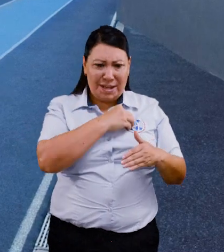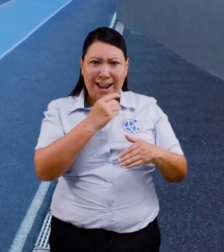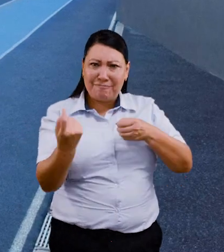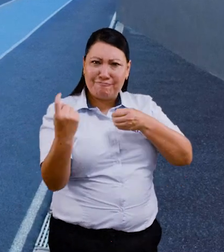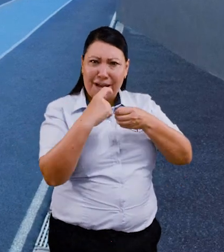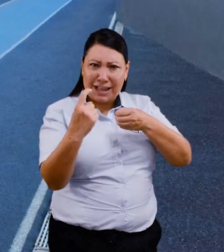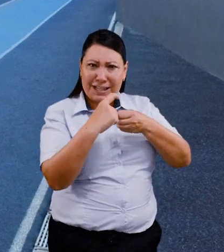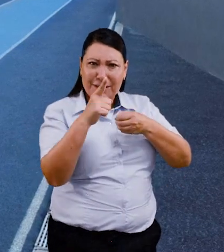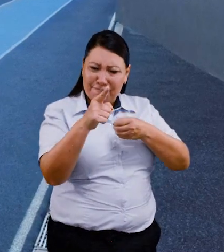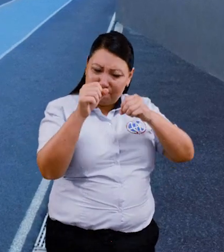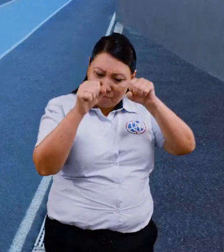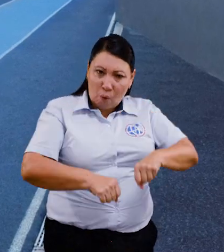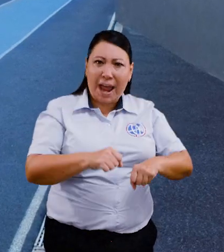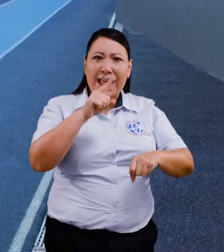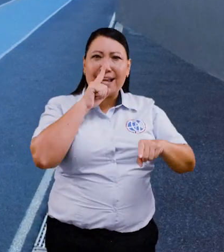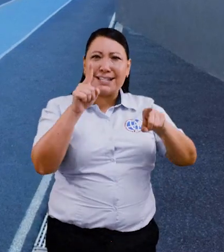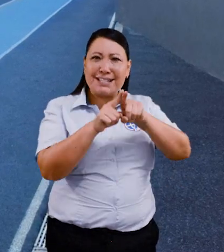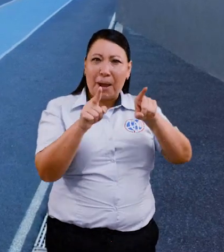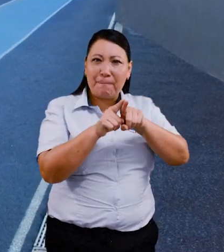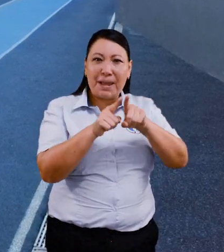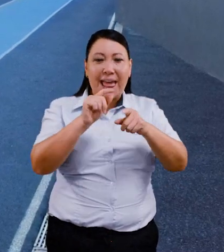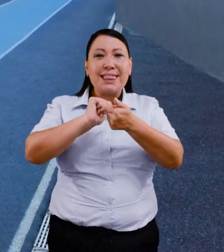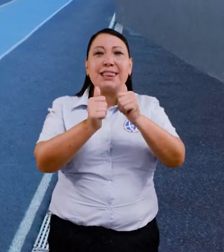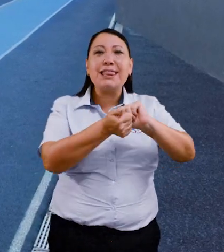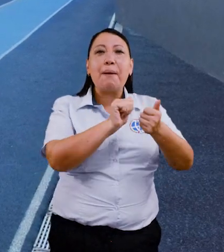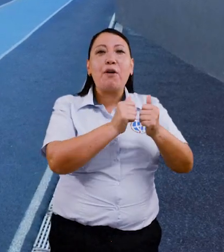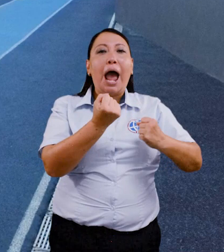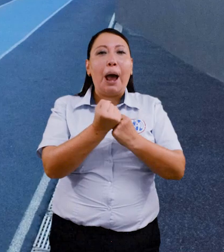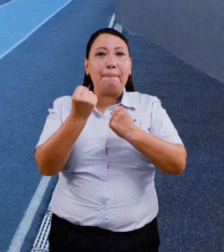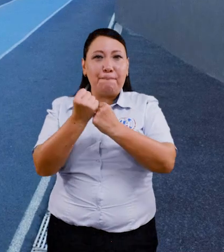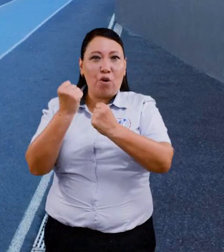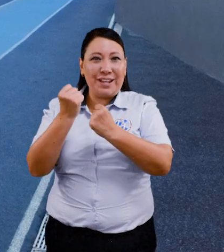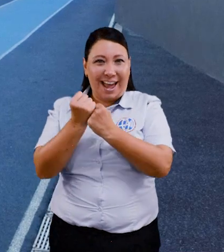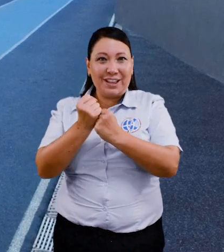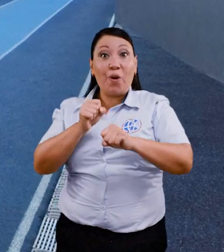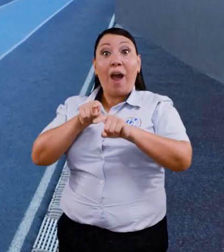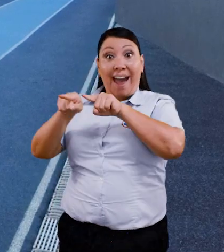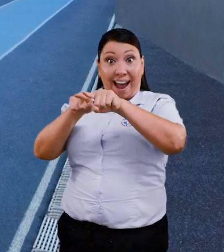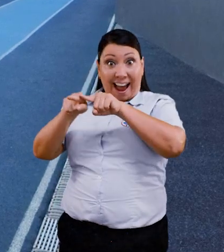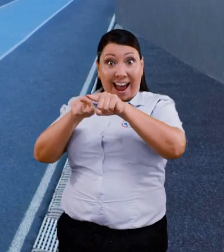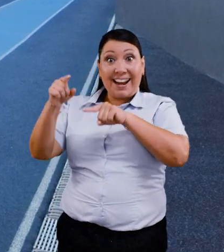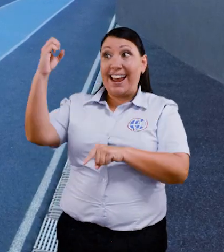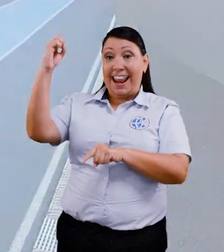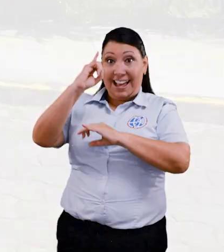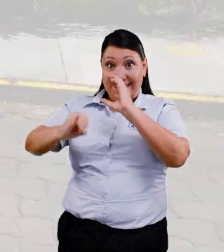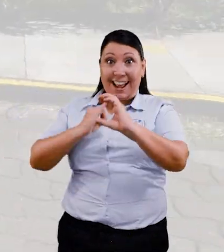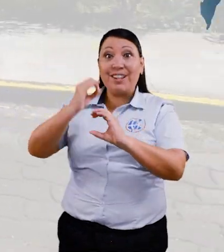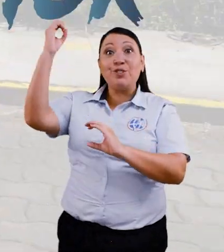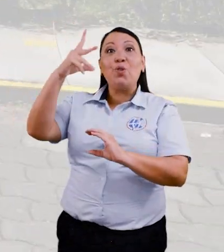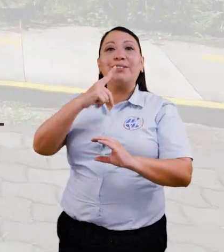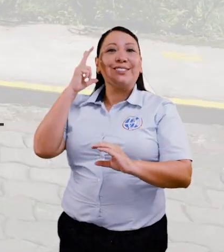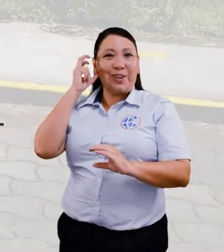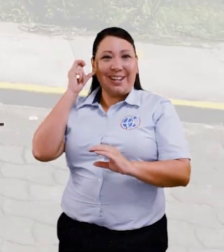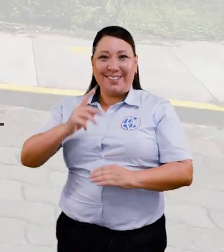invitados cordialmente eh Para participar haciendo deporte y apoyando una noble causa carrera